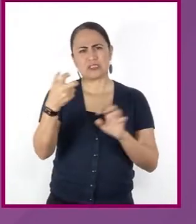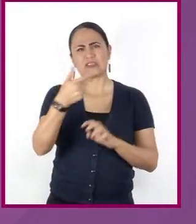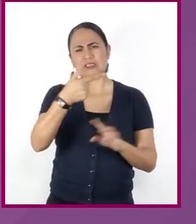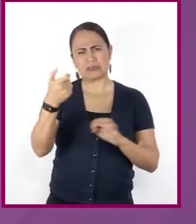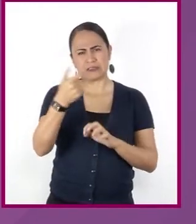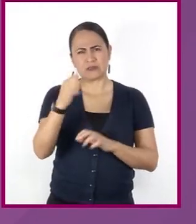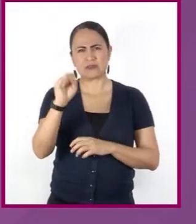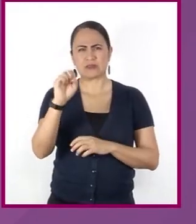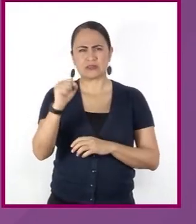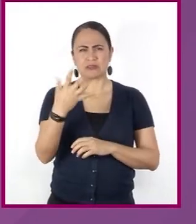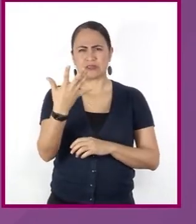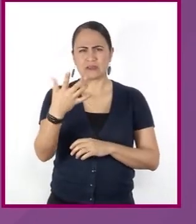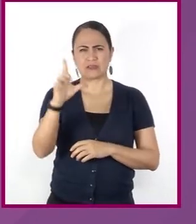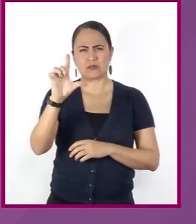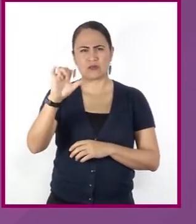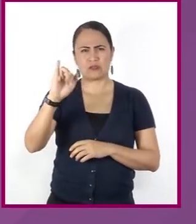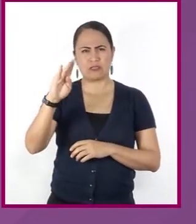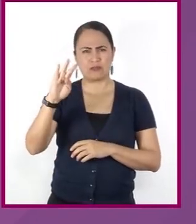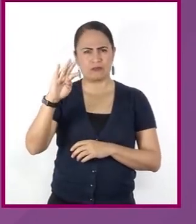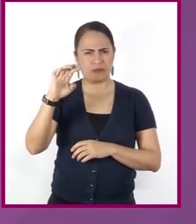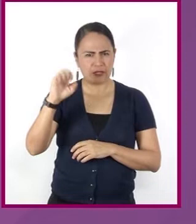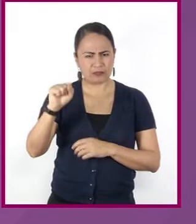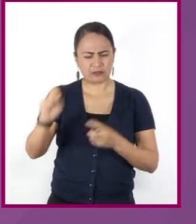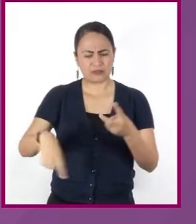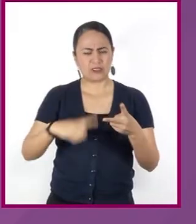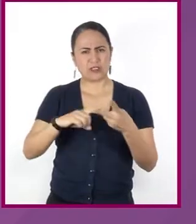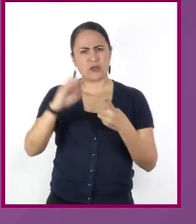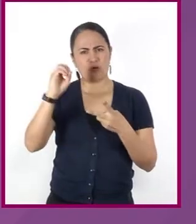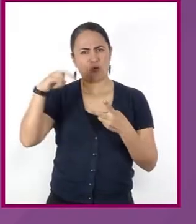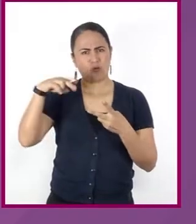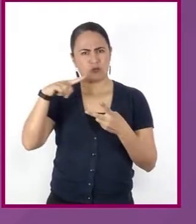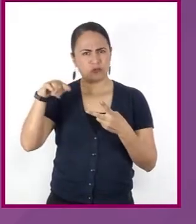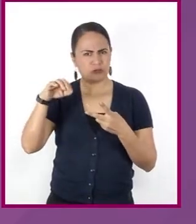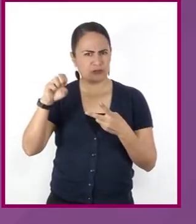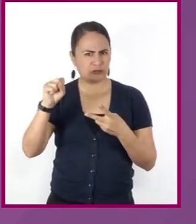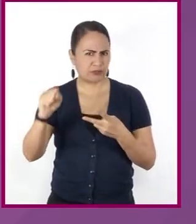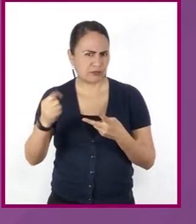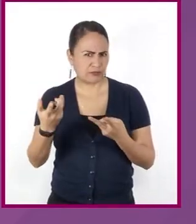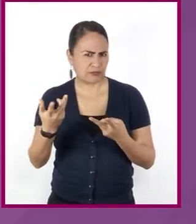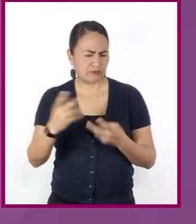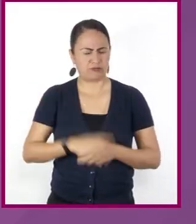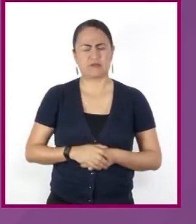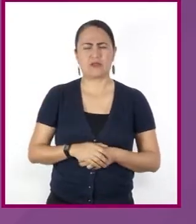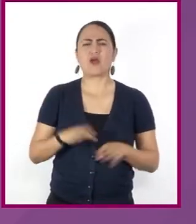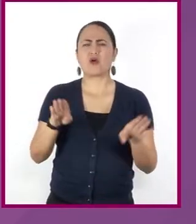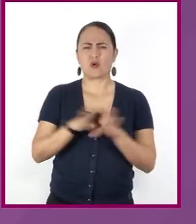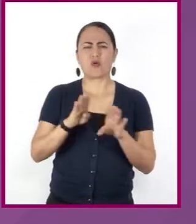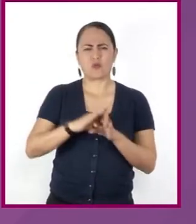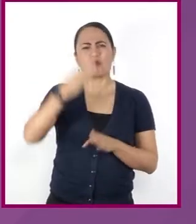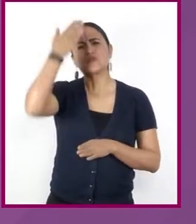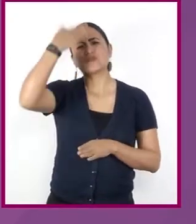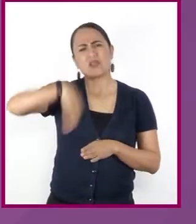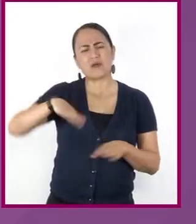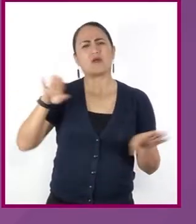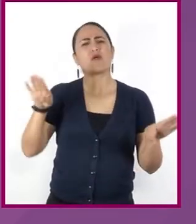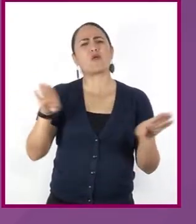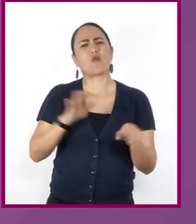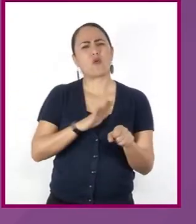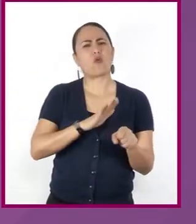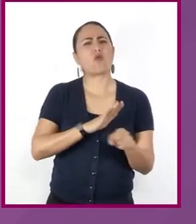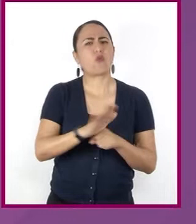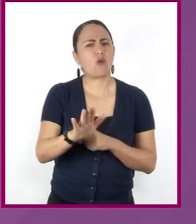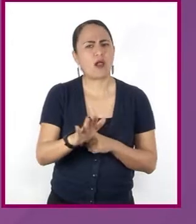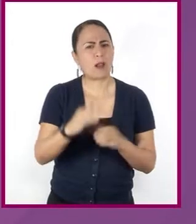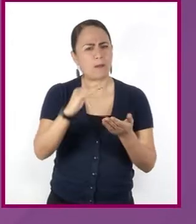2.775 libras y de 22.2 onzas. ¿Cómo podrá saber Marta cuál de los envases